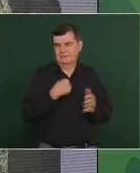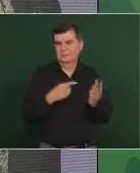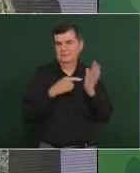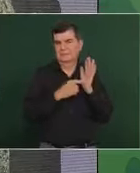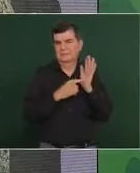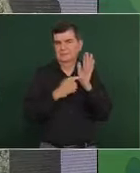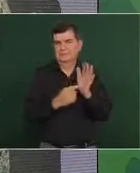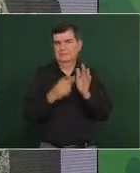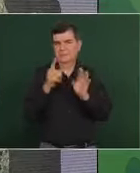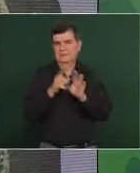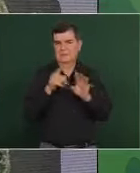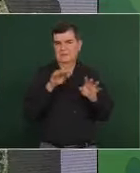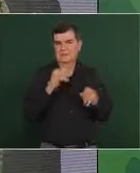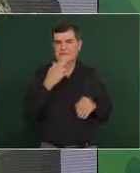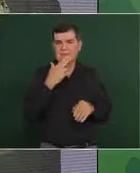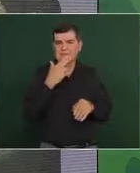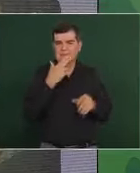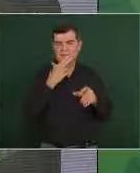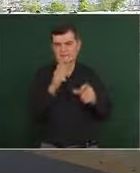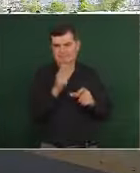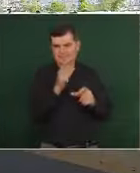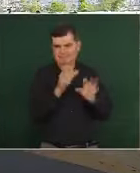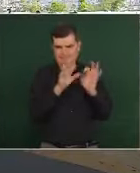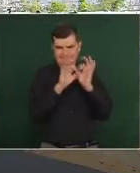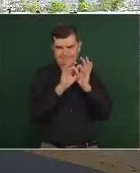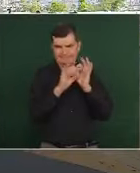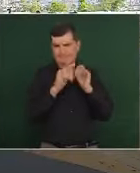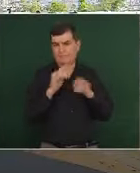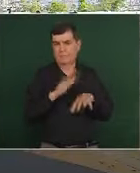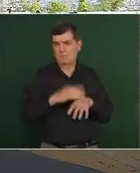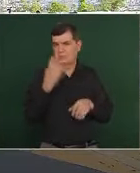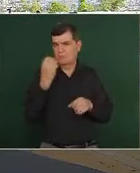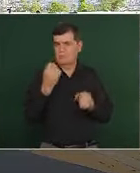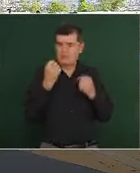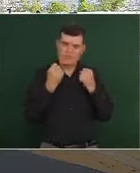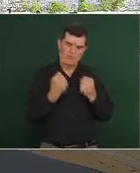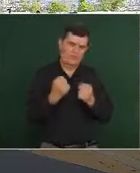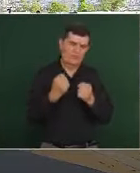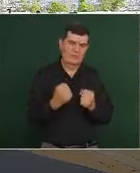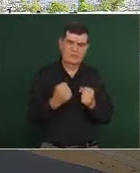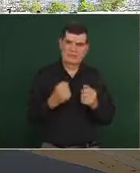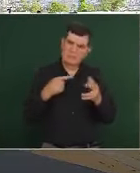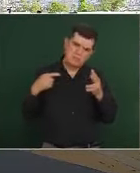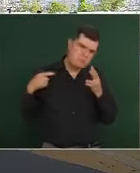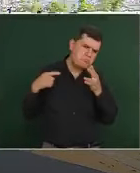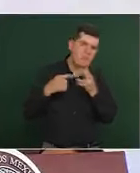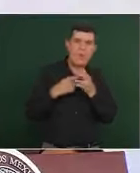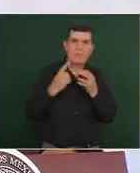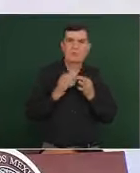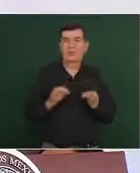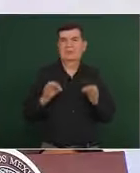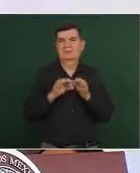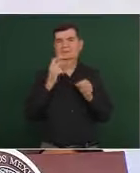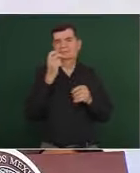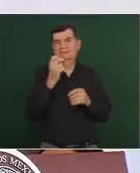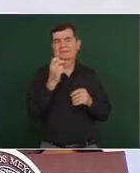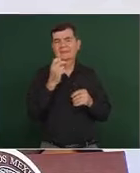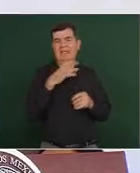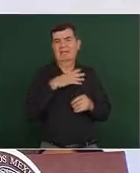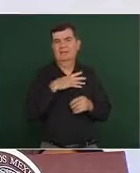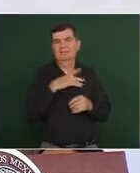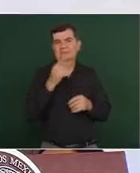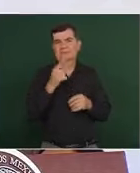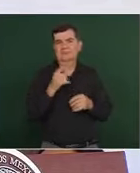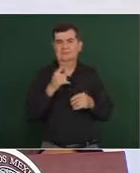Este empleo de este cartucho tan, tan devastador, con unas capacidades mucho, muy importantes, y que, bueno,